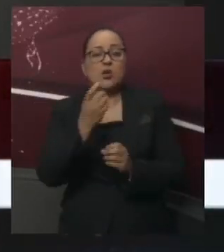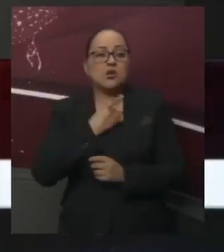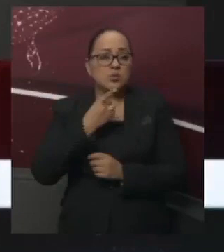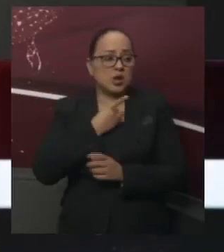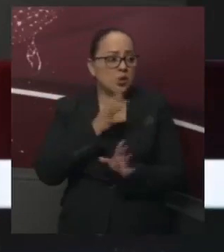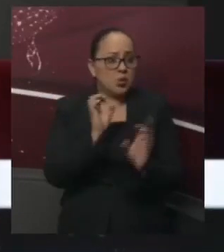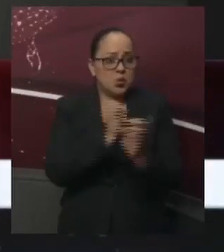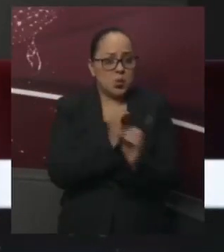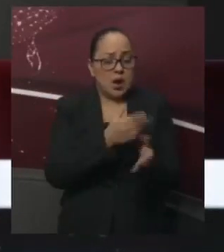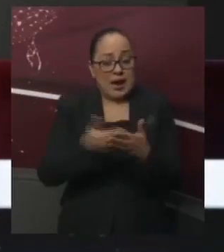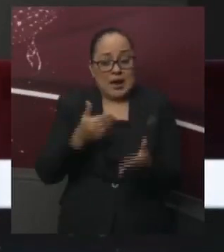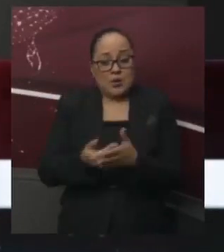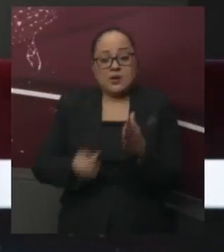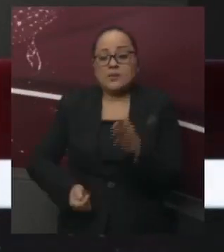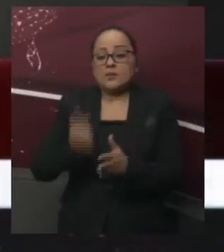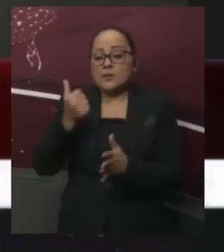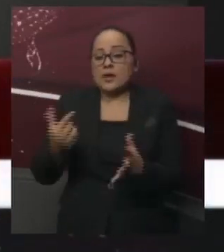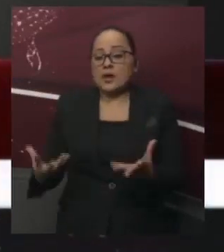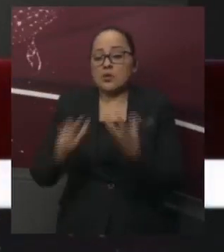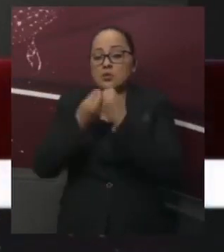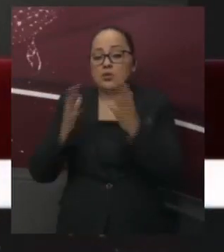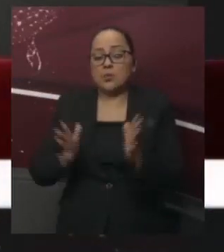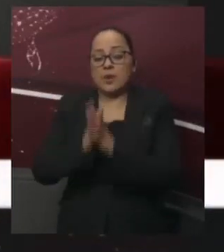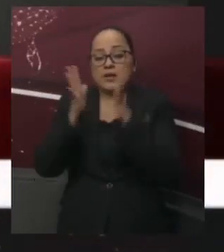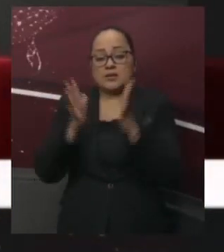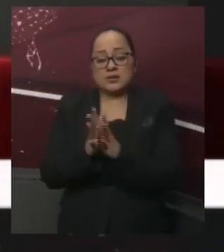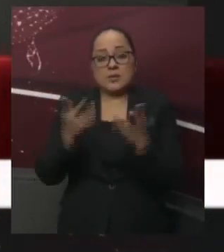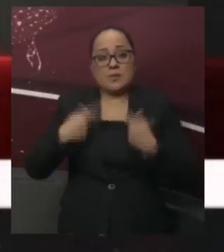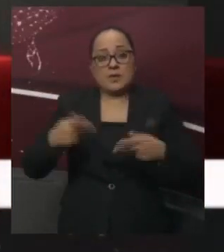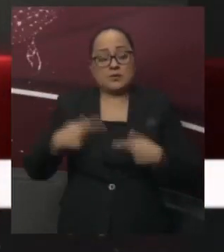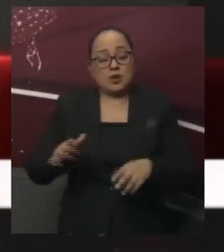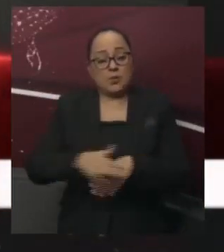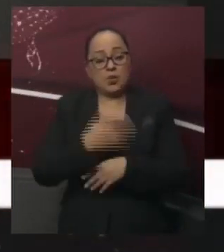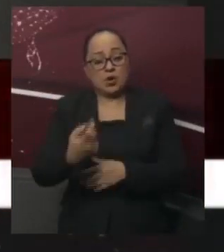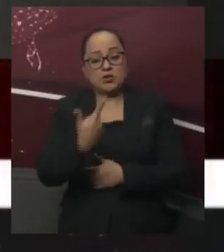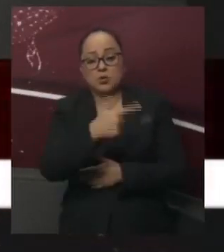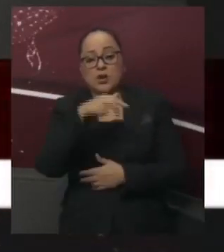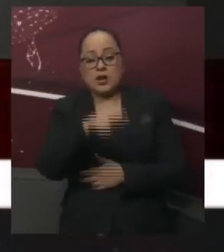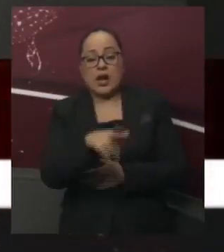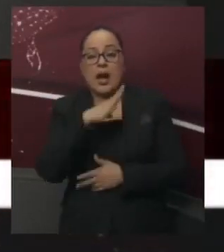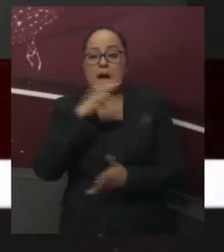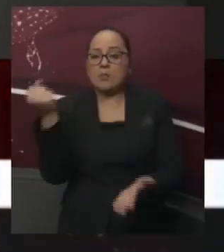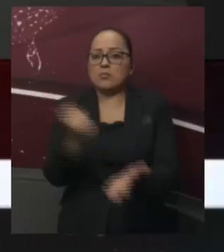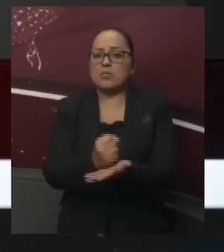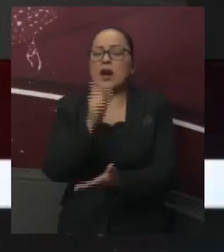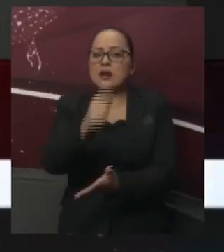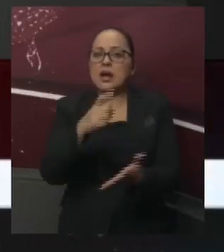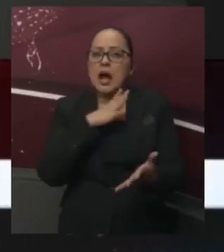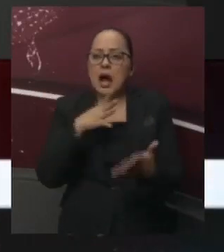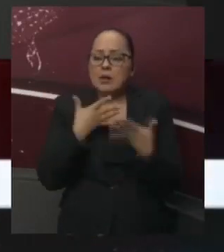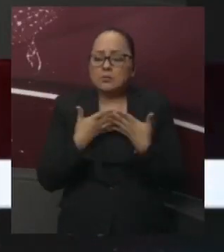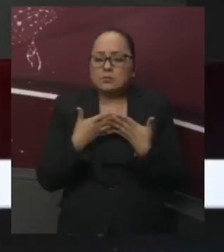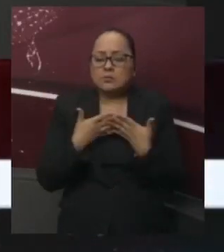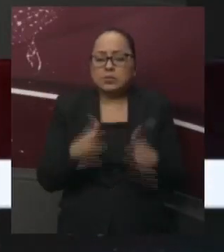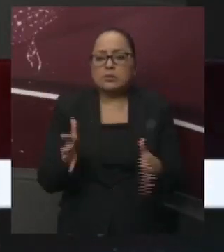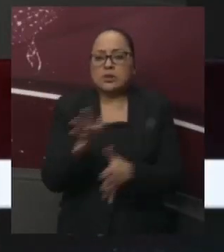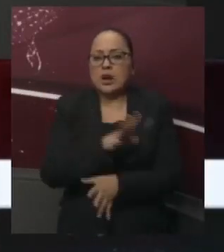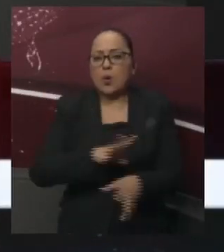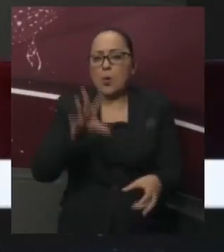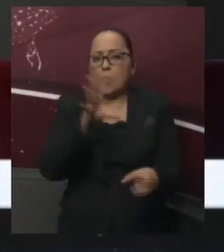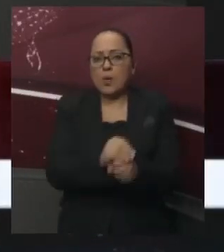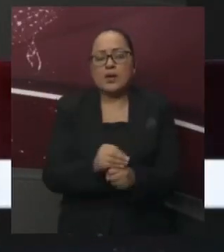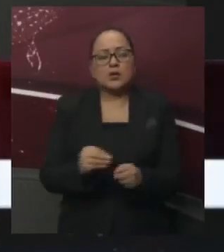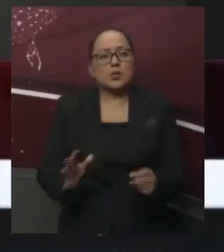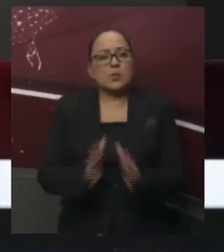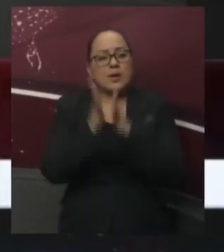de la Unión. Eso hace que la Guardia Nacional haya sido aprobada bajo un proceso democrático pues amplio, ¿no? Pero en